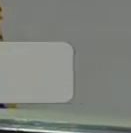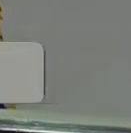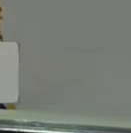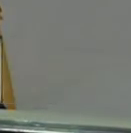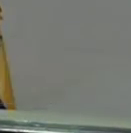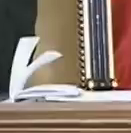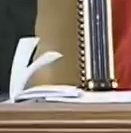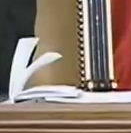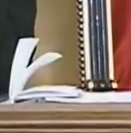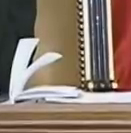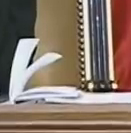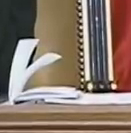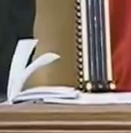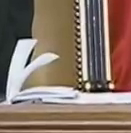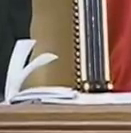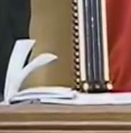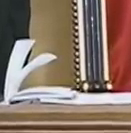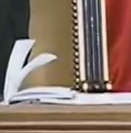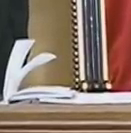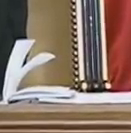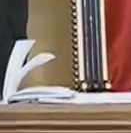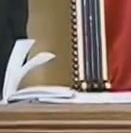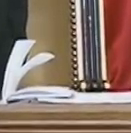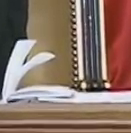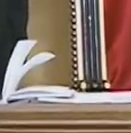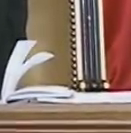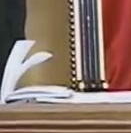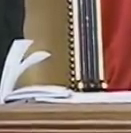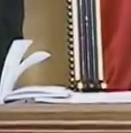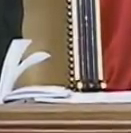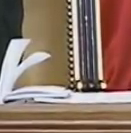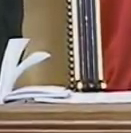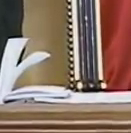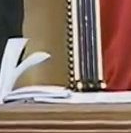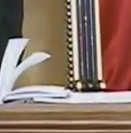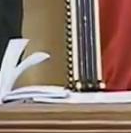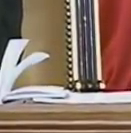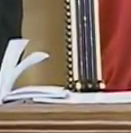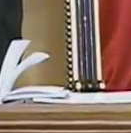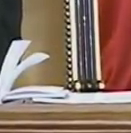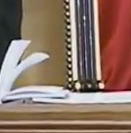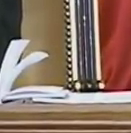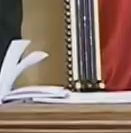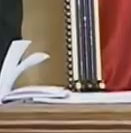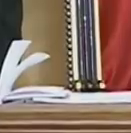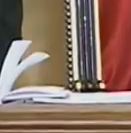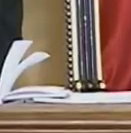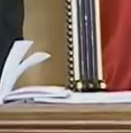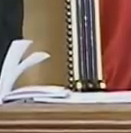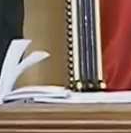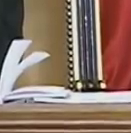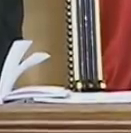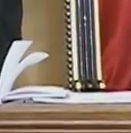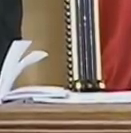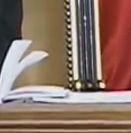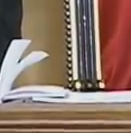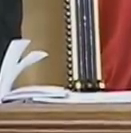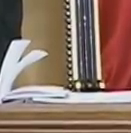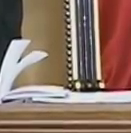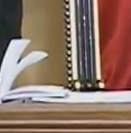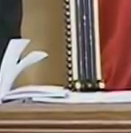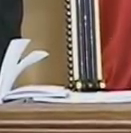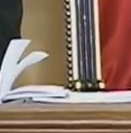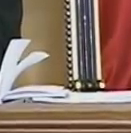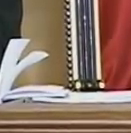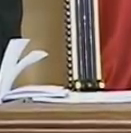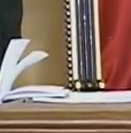ley. Ley constitucional contra la guerra económica, para la